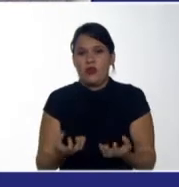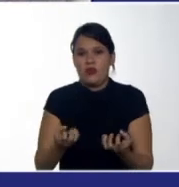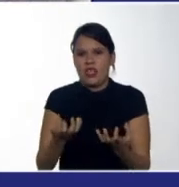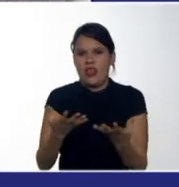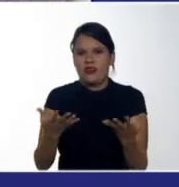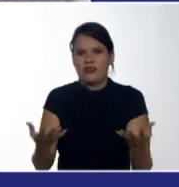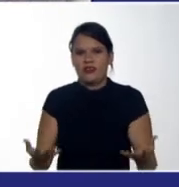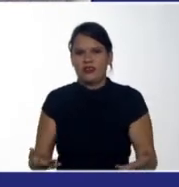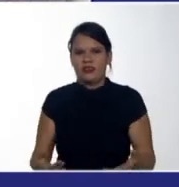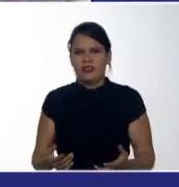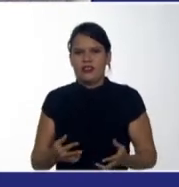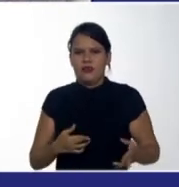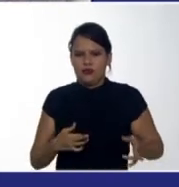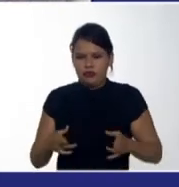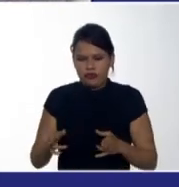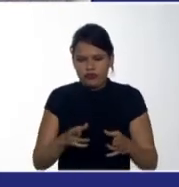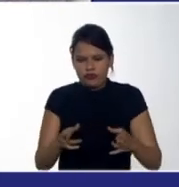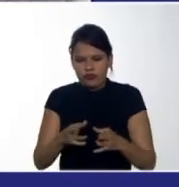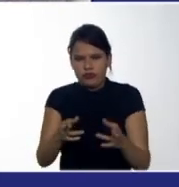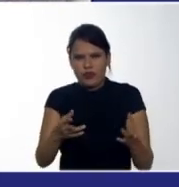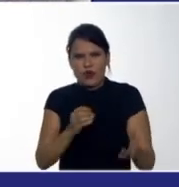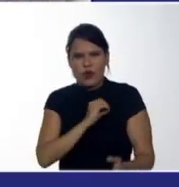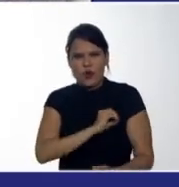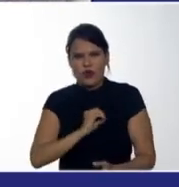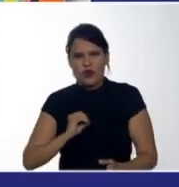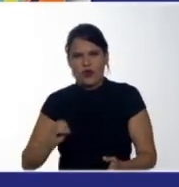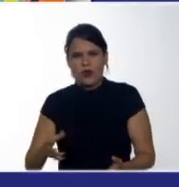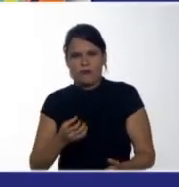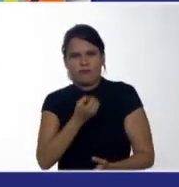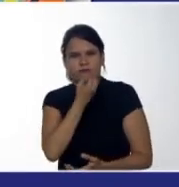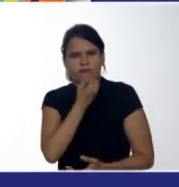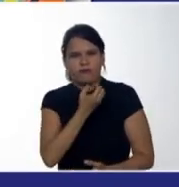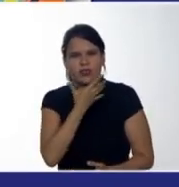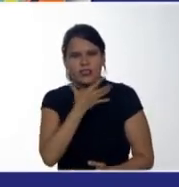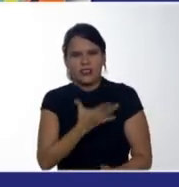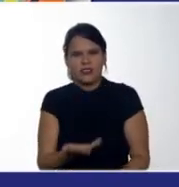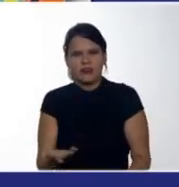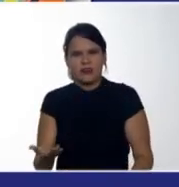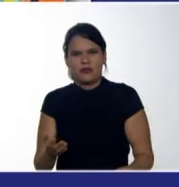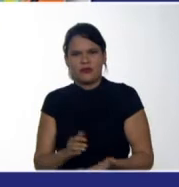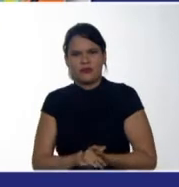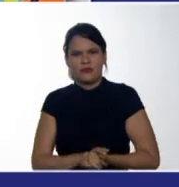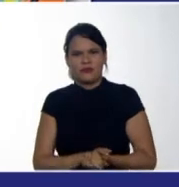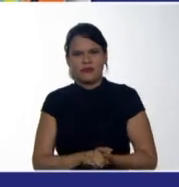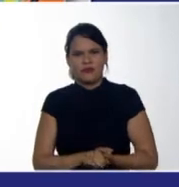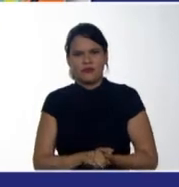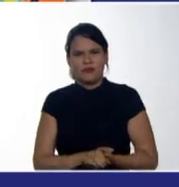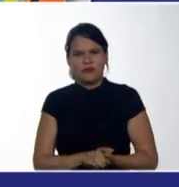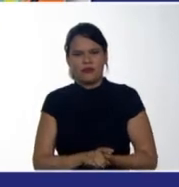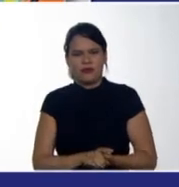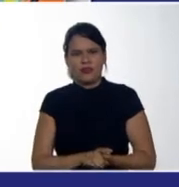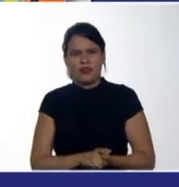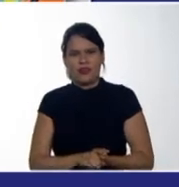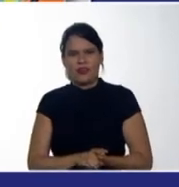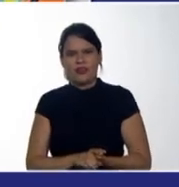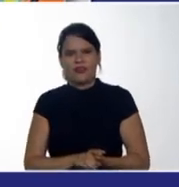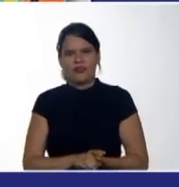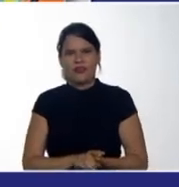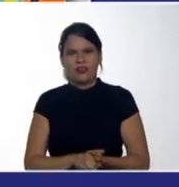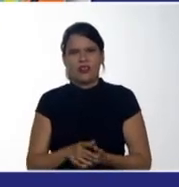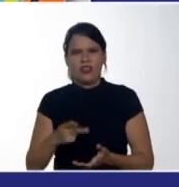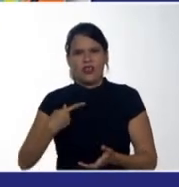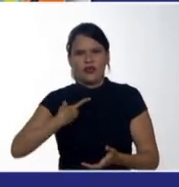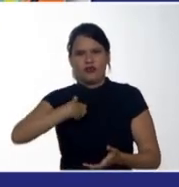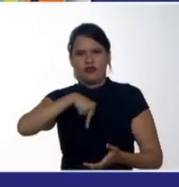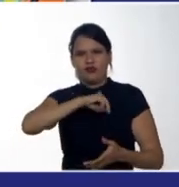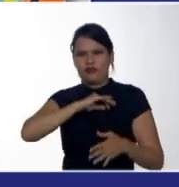¿bien? El delta del Orinoco, bellísimo. Y nuestro